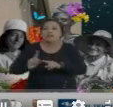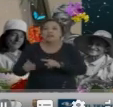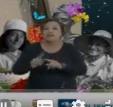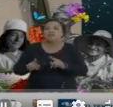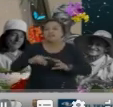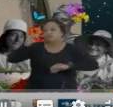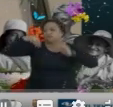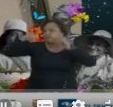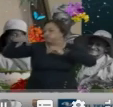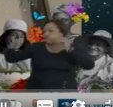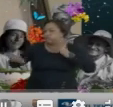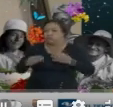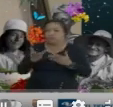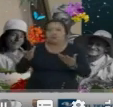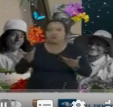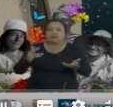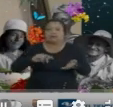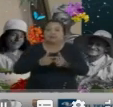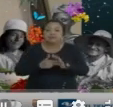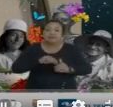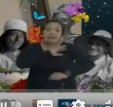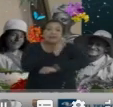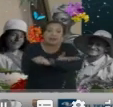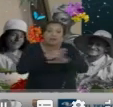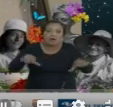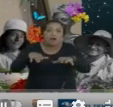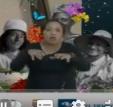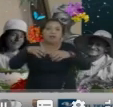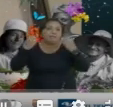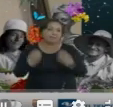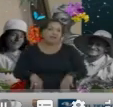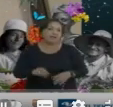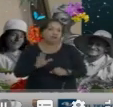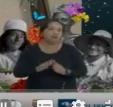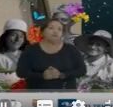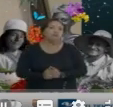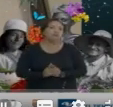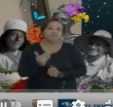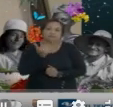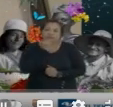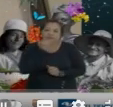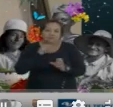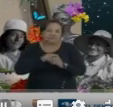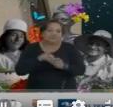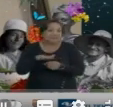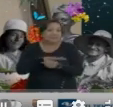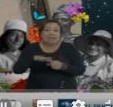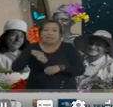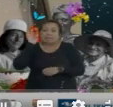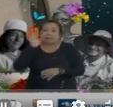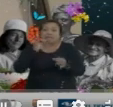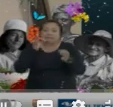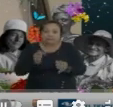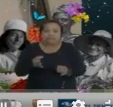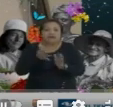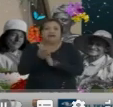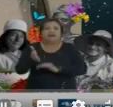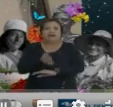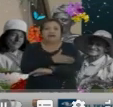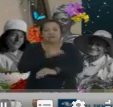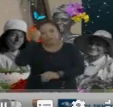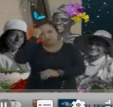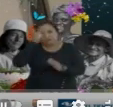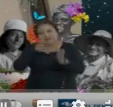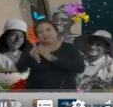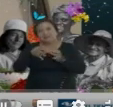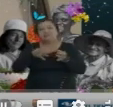pérdida de de fuerza importante eh Por ejemplo uno de los casos más concretos es lo que señalaba el profesor en relación con la con el